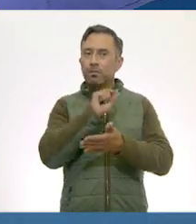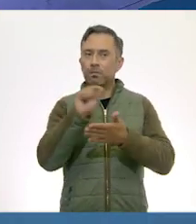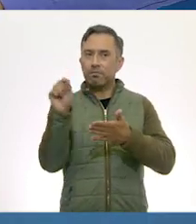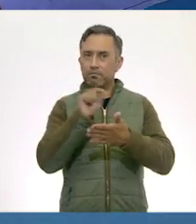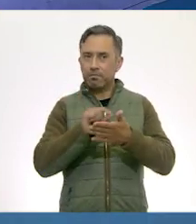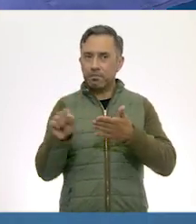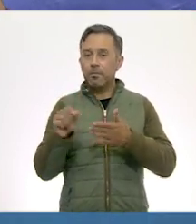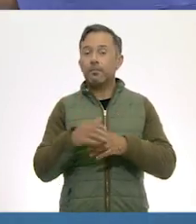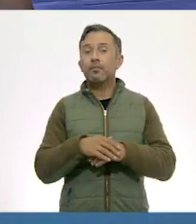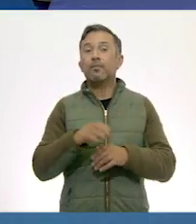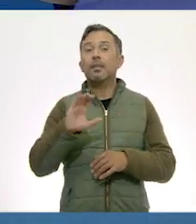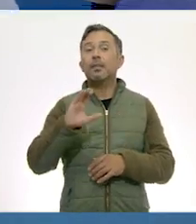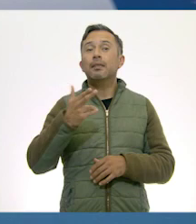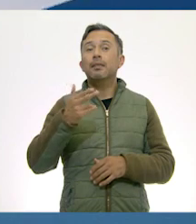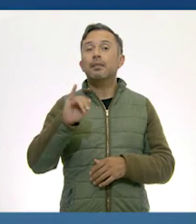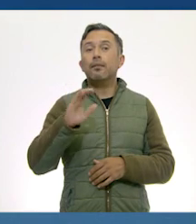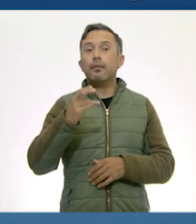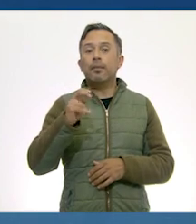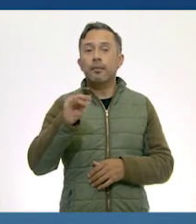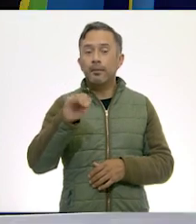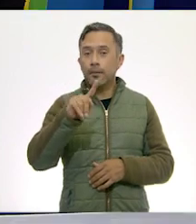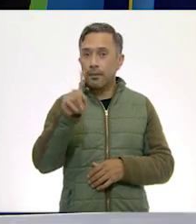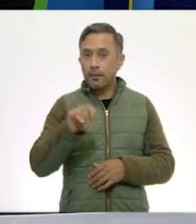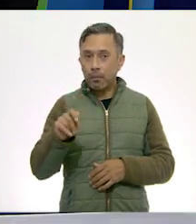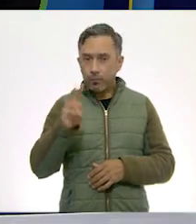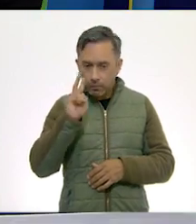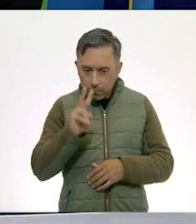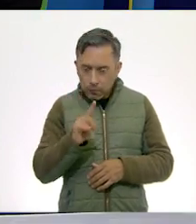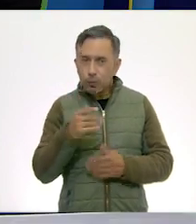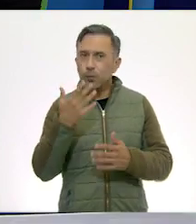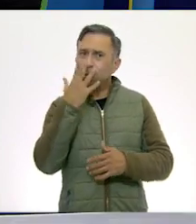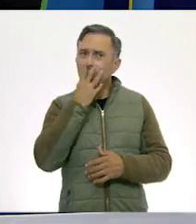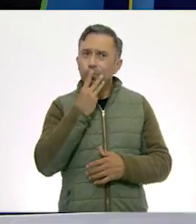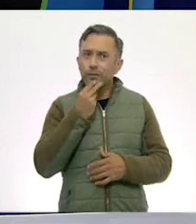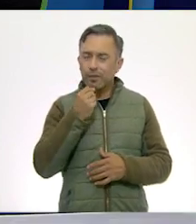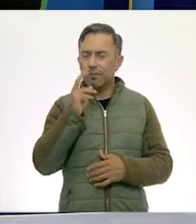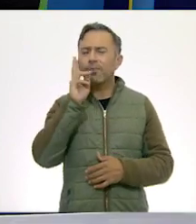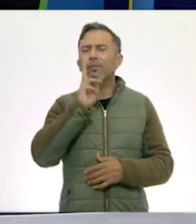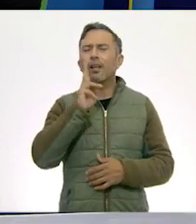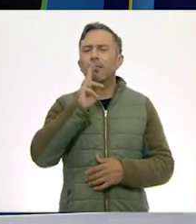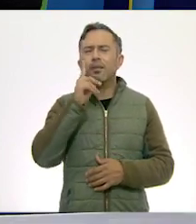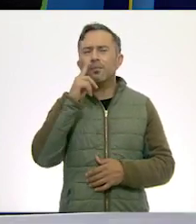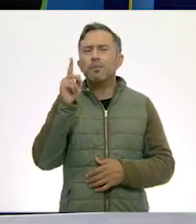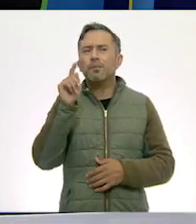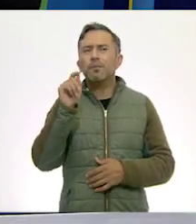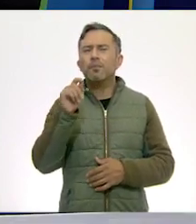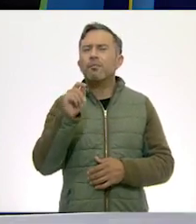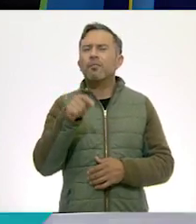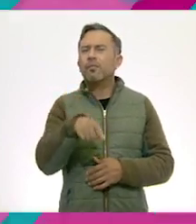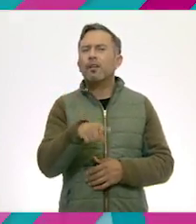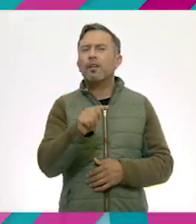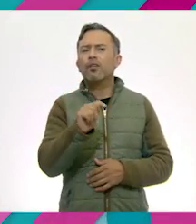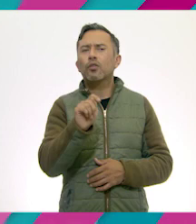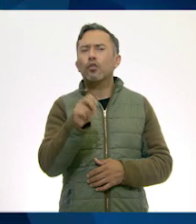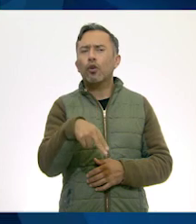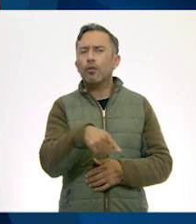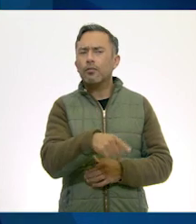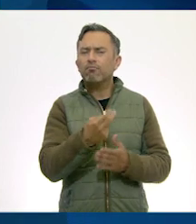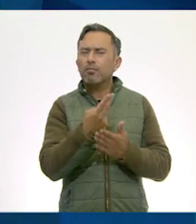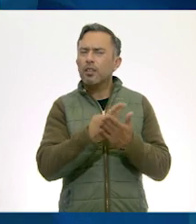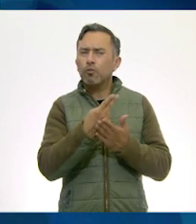la imagen de Chichén Itzá. Ay, qué bonito te quedó. A ver, vamos a ver qué fue lo que dibujó